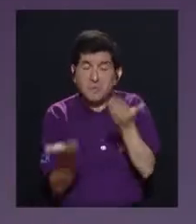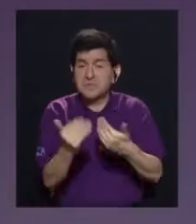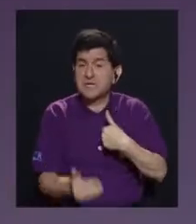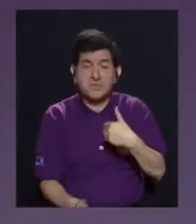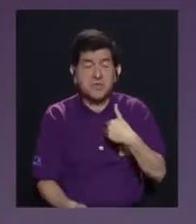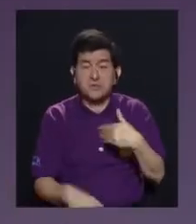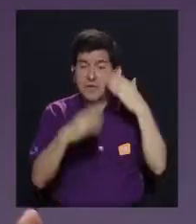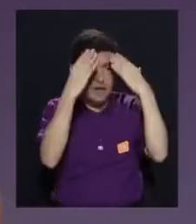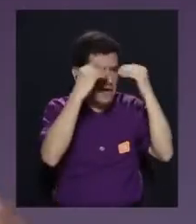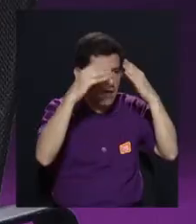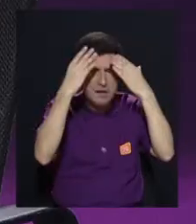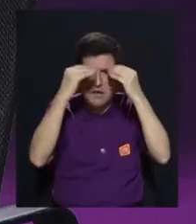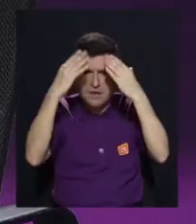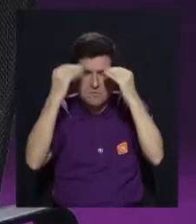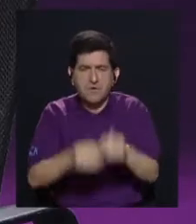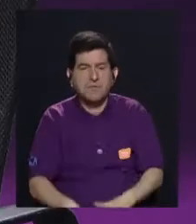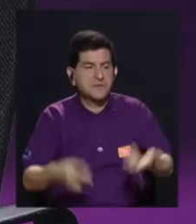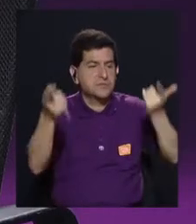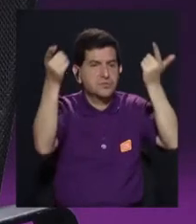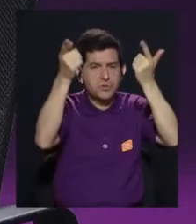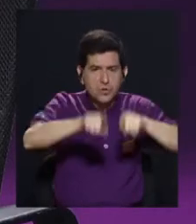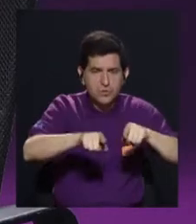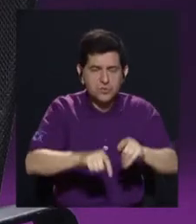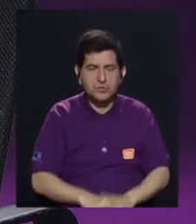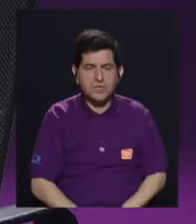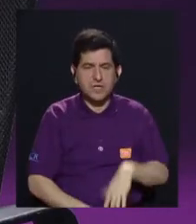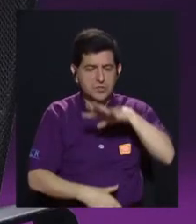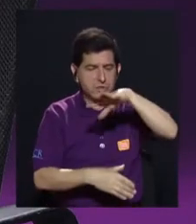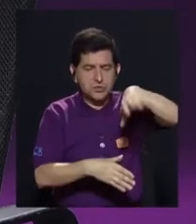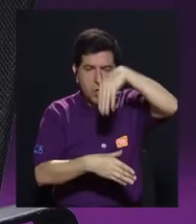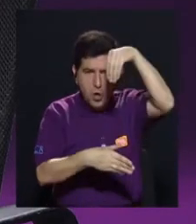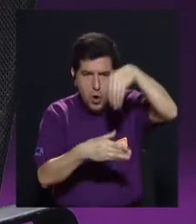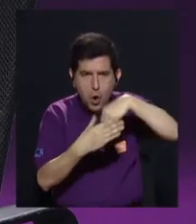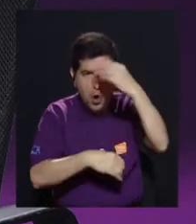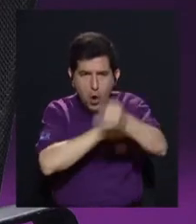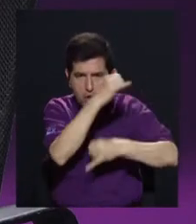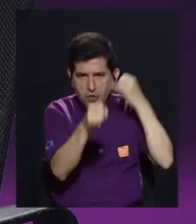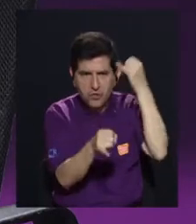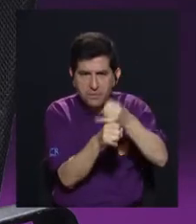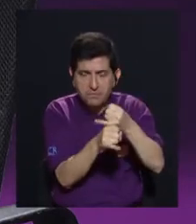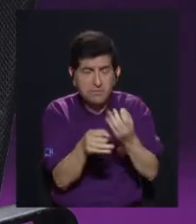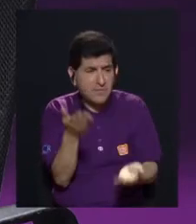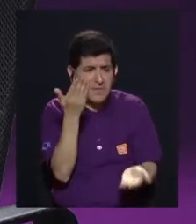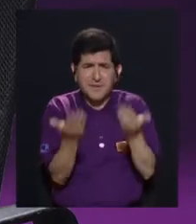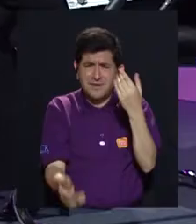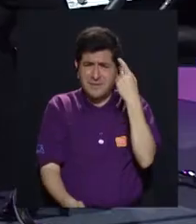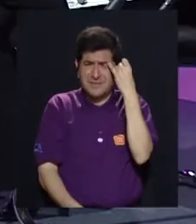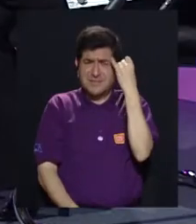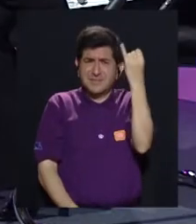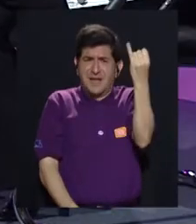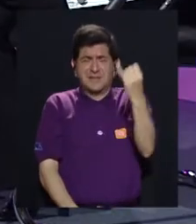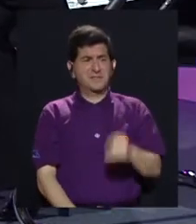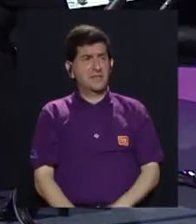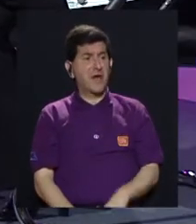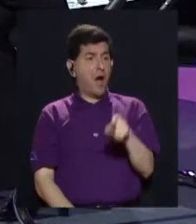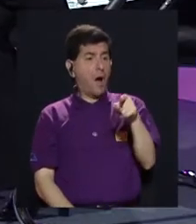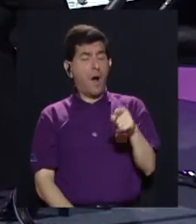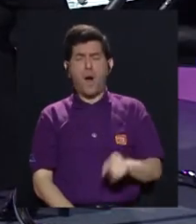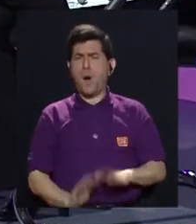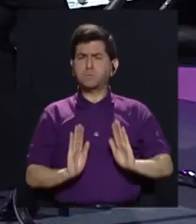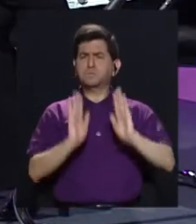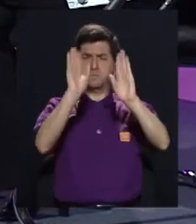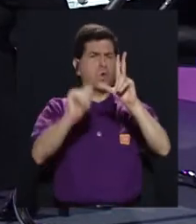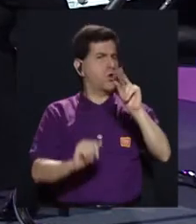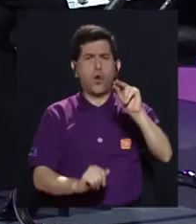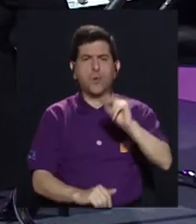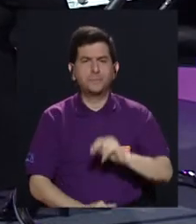tenemos información de lo que pasa en el contexto internacional pareciera que puede ser una una idea que suene como genial